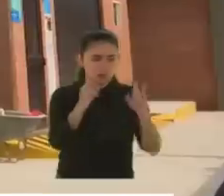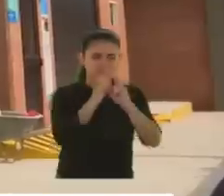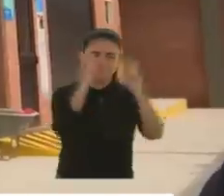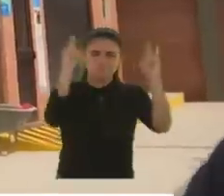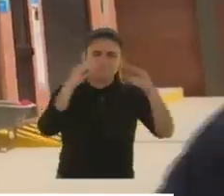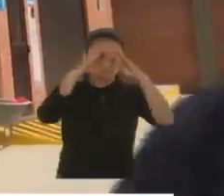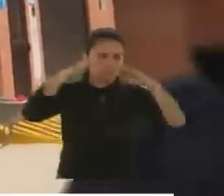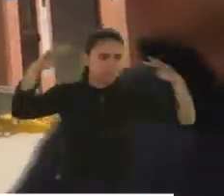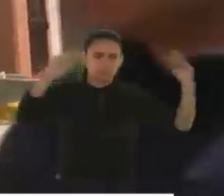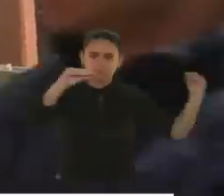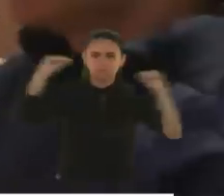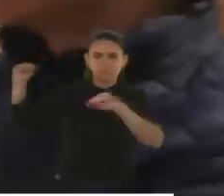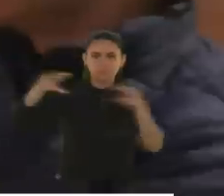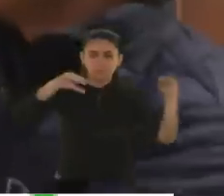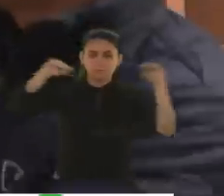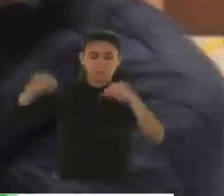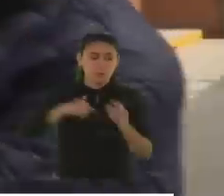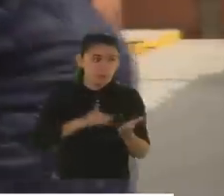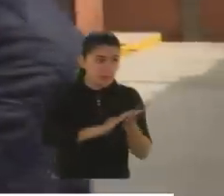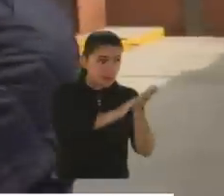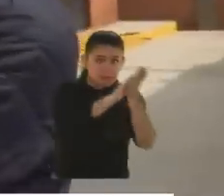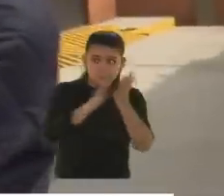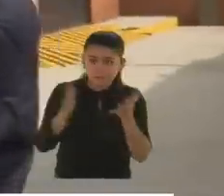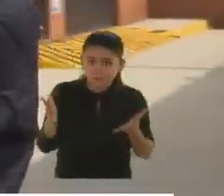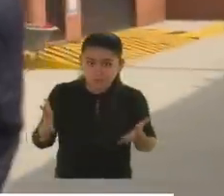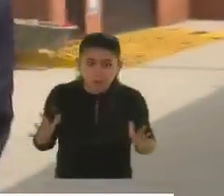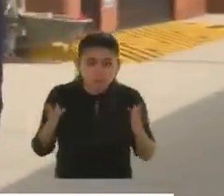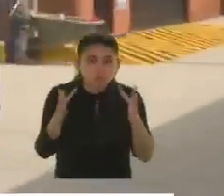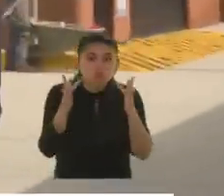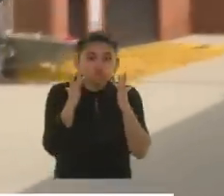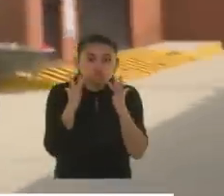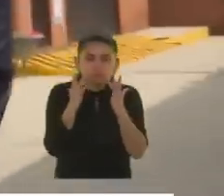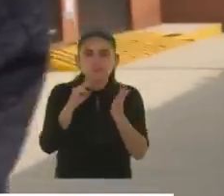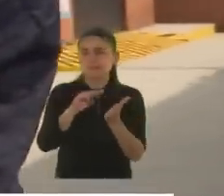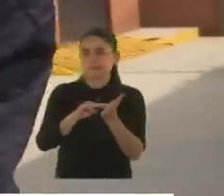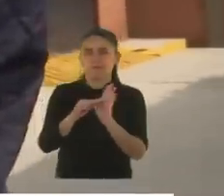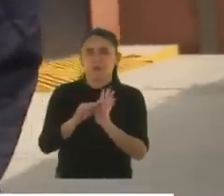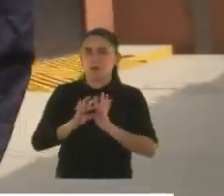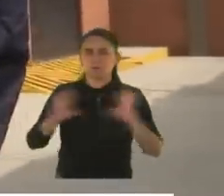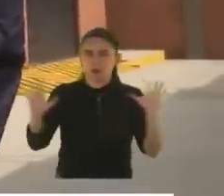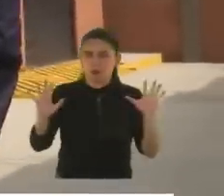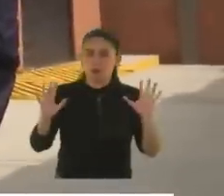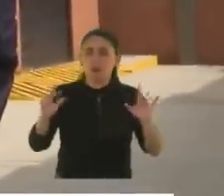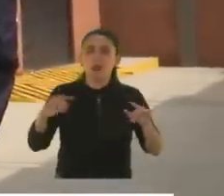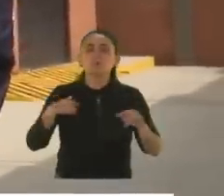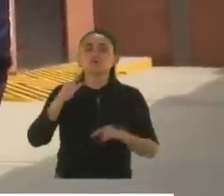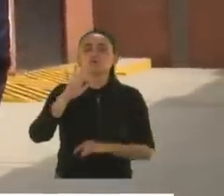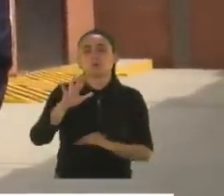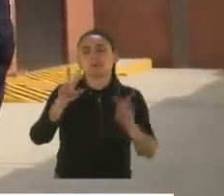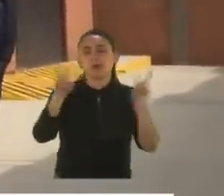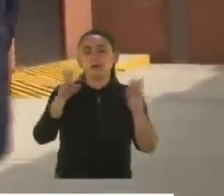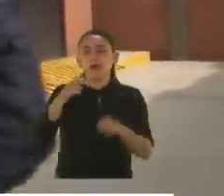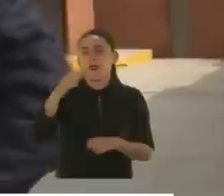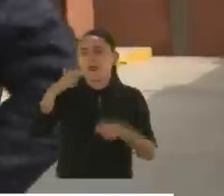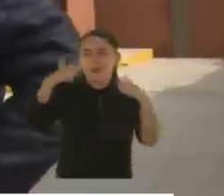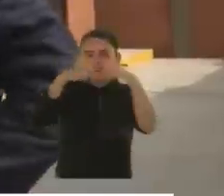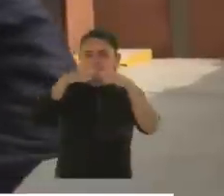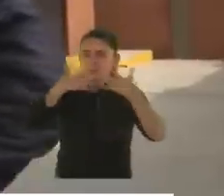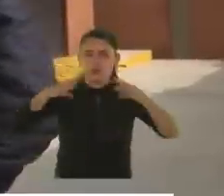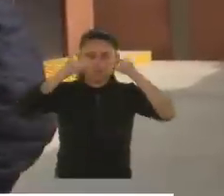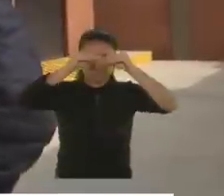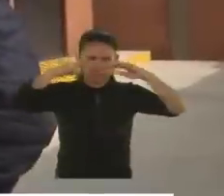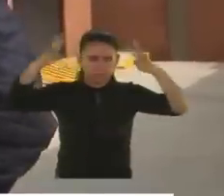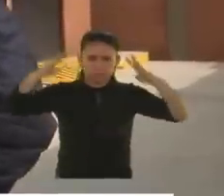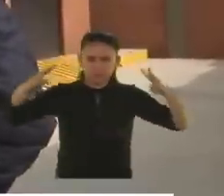la terminación de esta obra se terminan básicamente todas las interferencias de Enel Codensa. Ya hemos terminado las interferencias